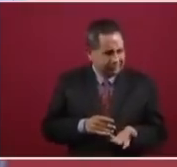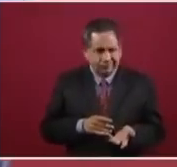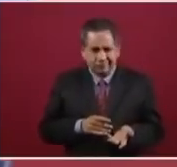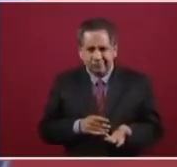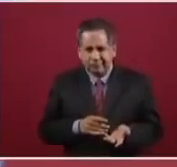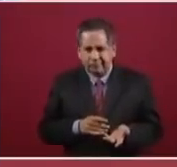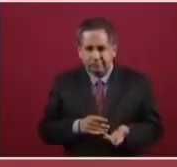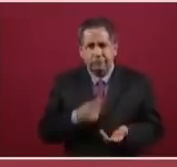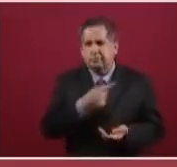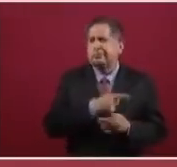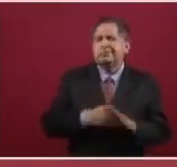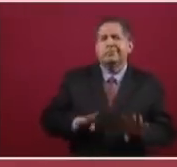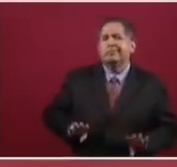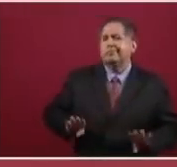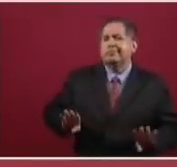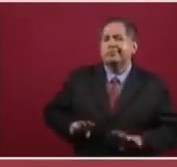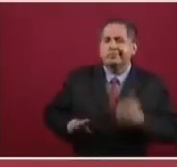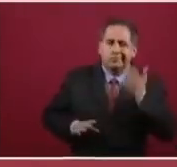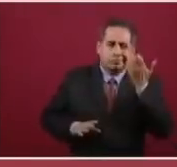por conveniencia